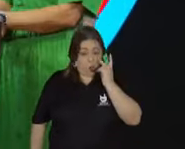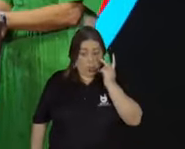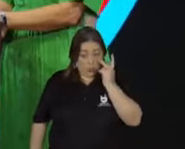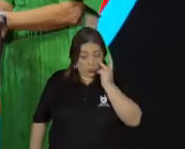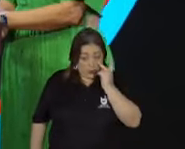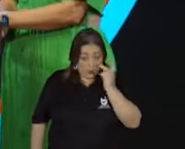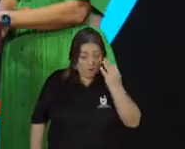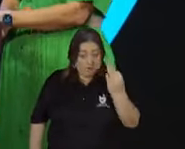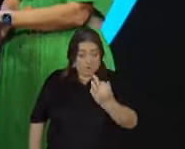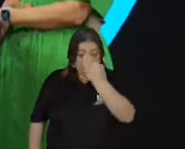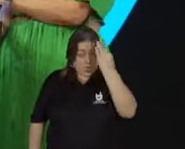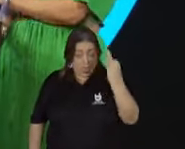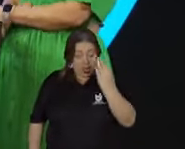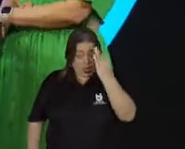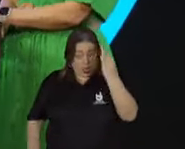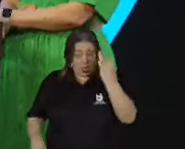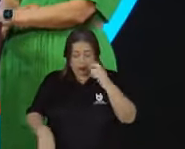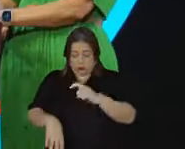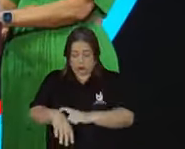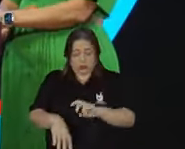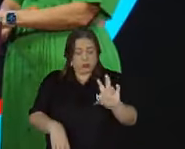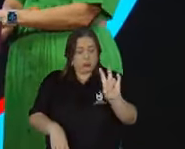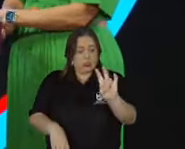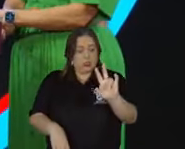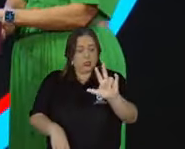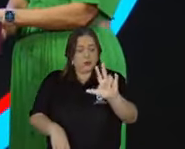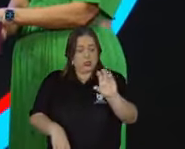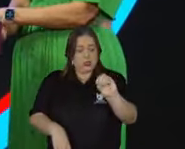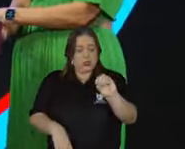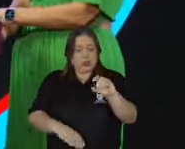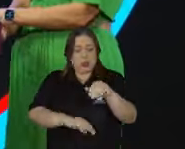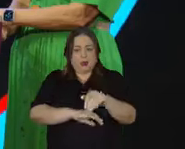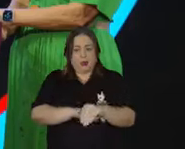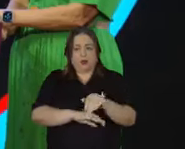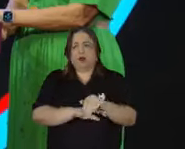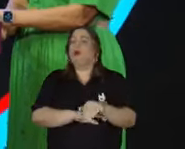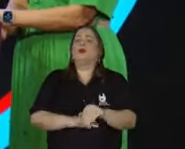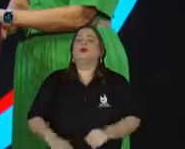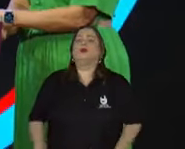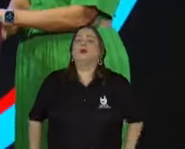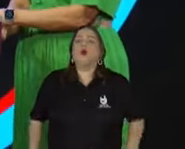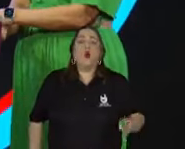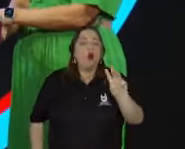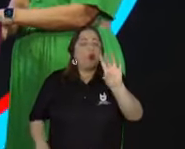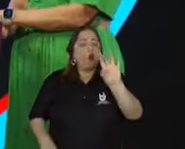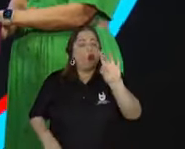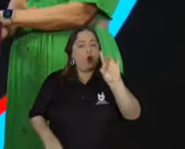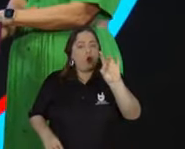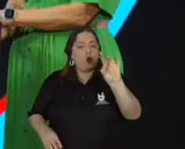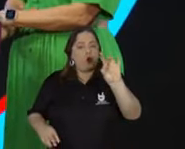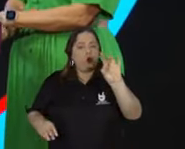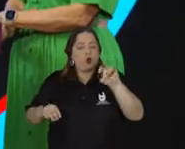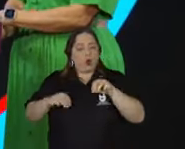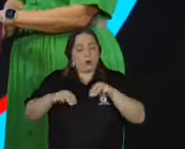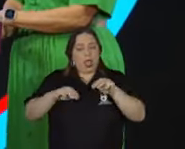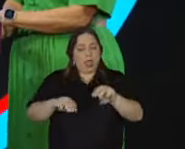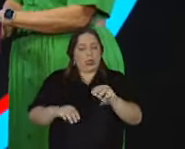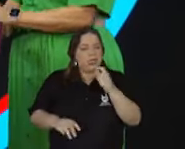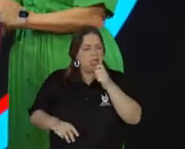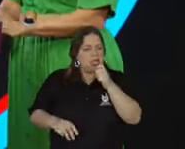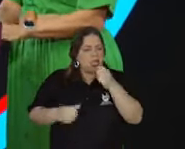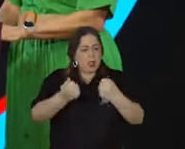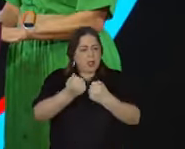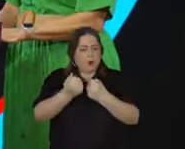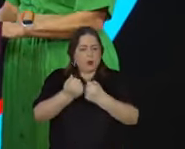a las 7:30 de la noche en el Salón Imperial. Nos invita, es el viernes 8 de marzo, nos invita el pastor Rafa Morales y